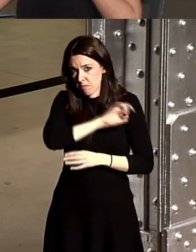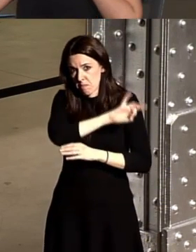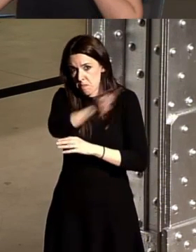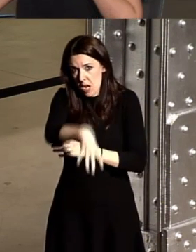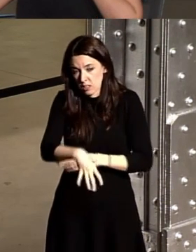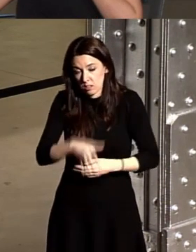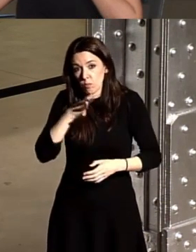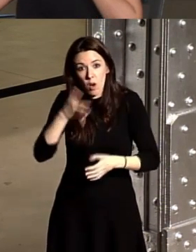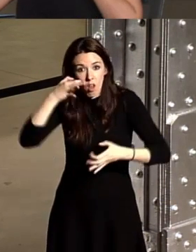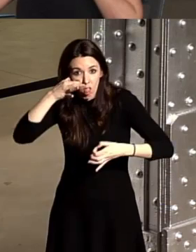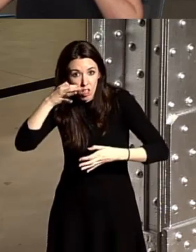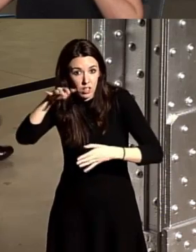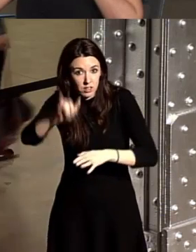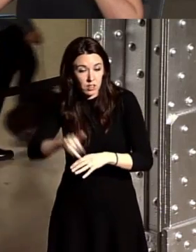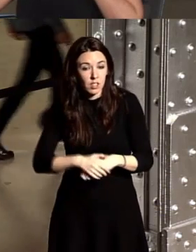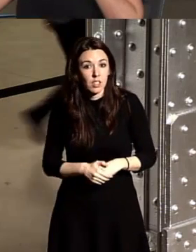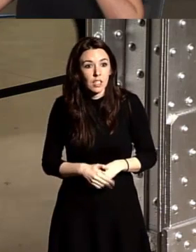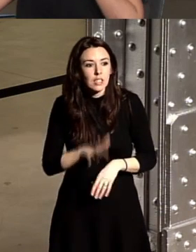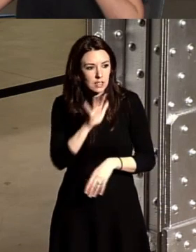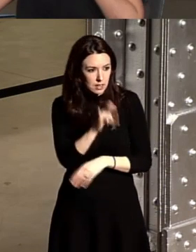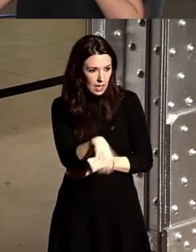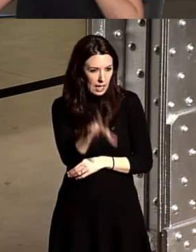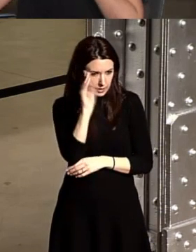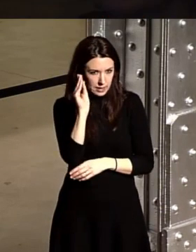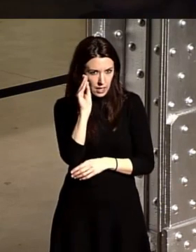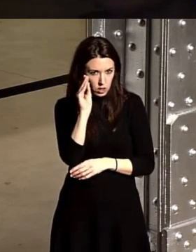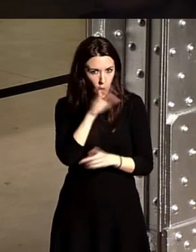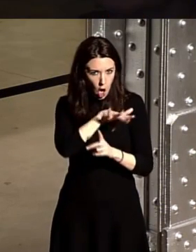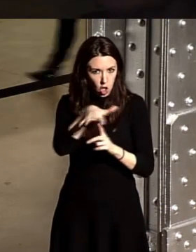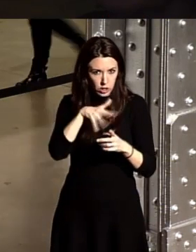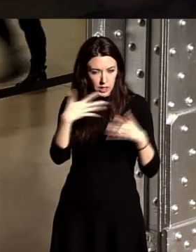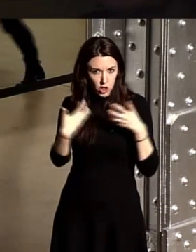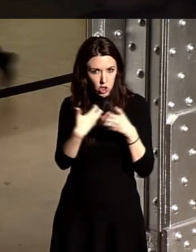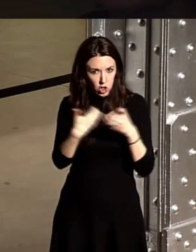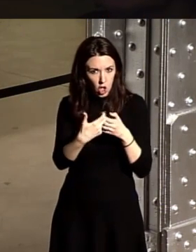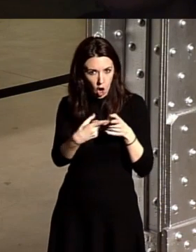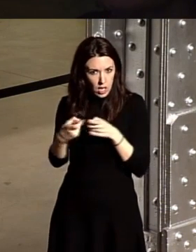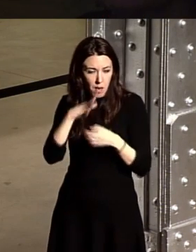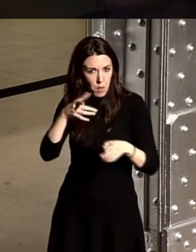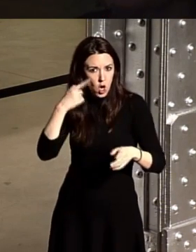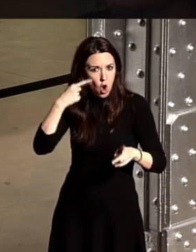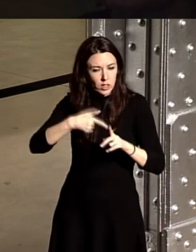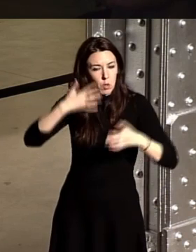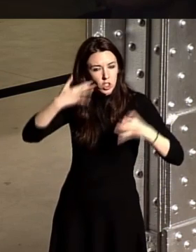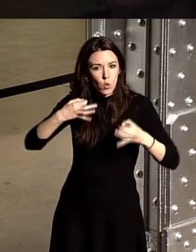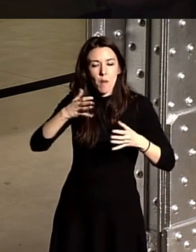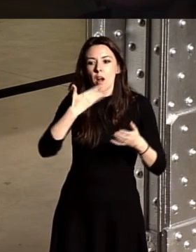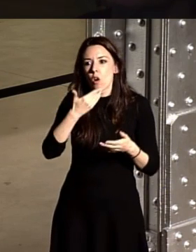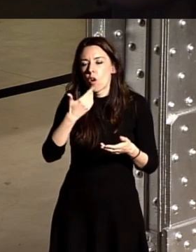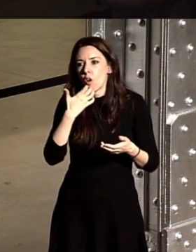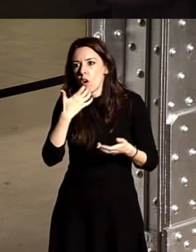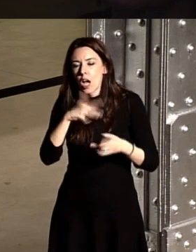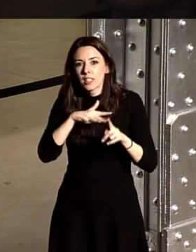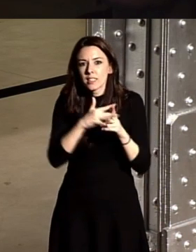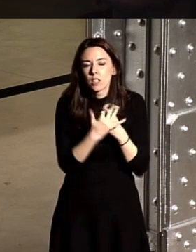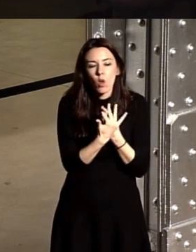medio. Sí, entiendo perfectamente el contexto de una guerra, porque ahí lo que se trata es de tu seguridad. Pero Sí. yo hablo en una situación en la que, bueno, puede ser